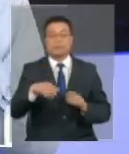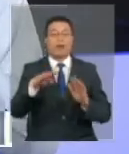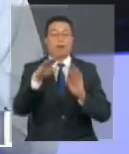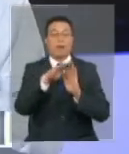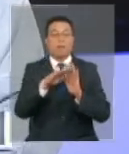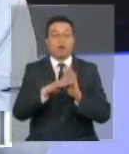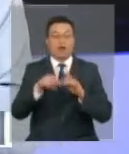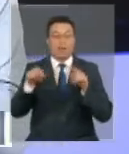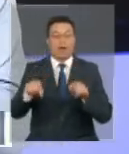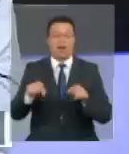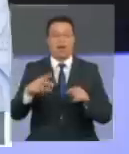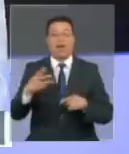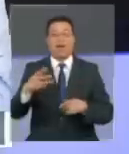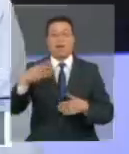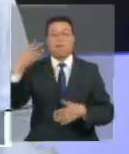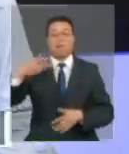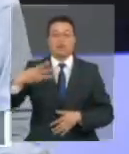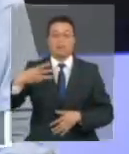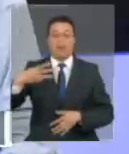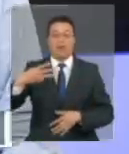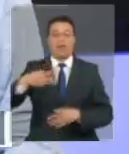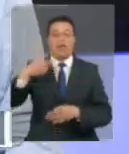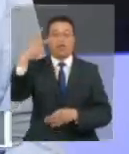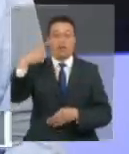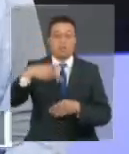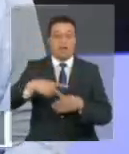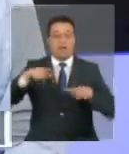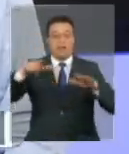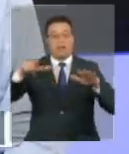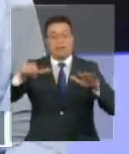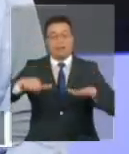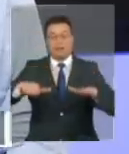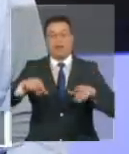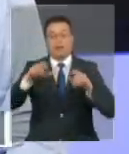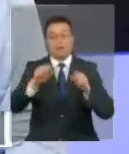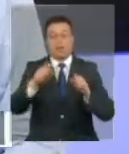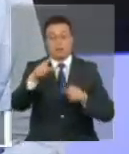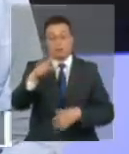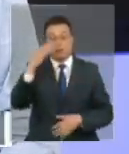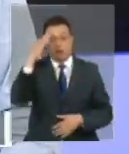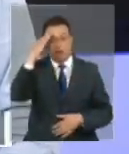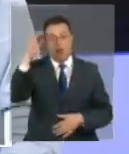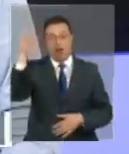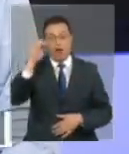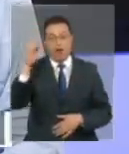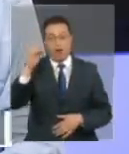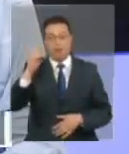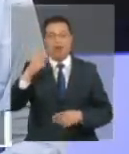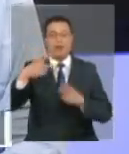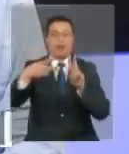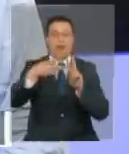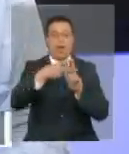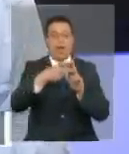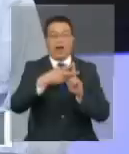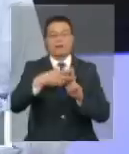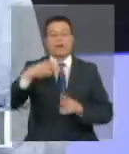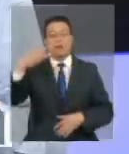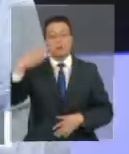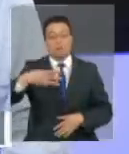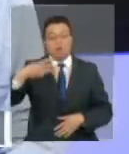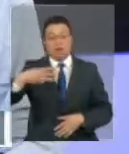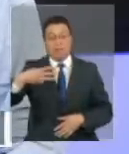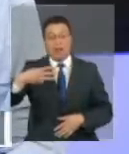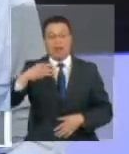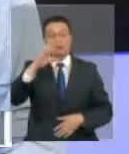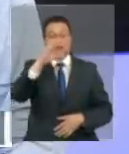declaro comunista, ateo y masón. La pregunta, si él tiene esa convicción, ¿por qué cuando va a